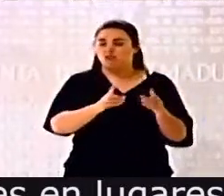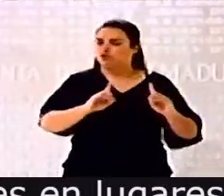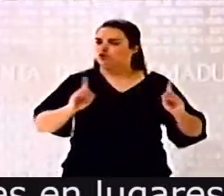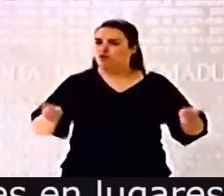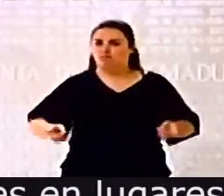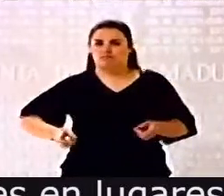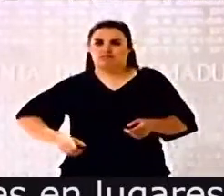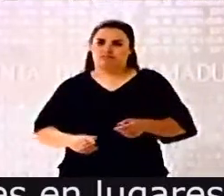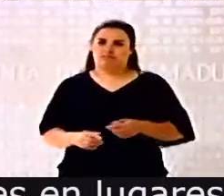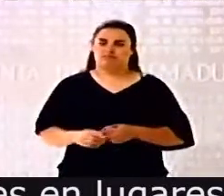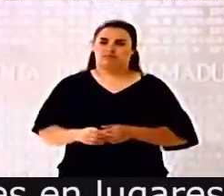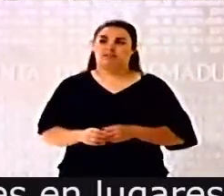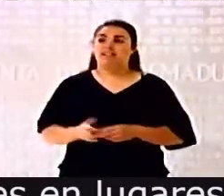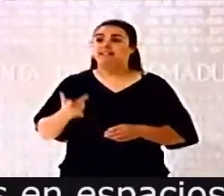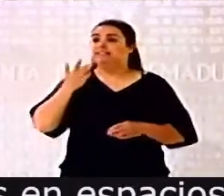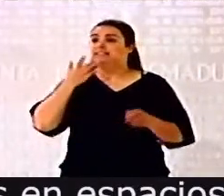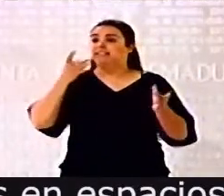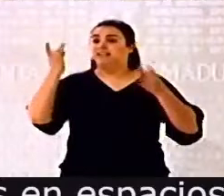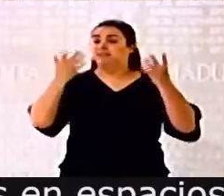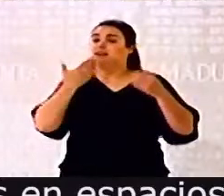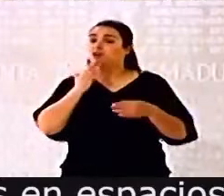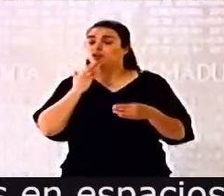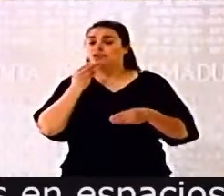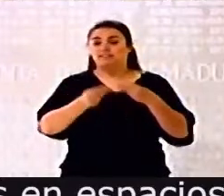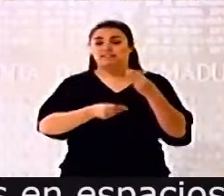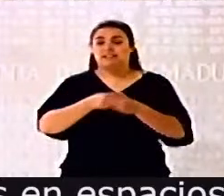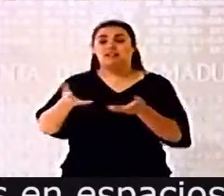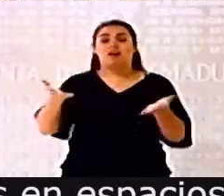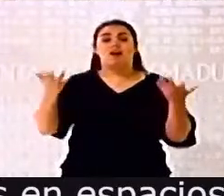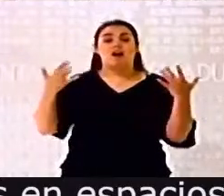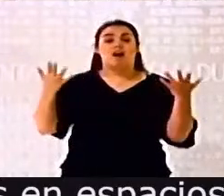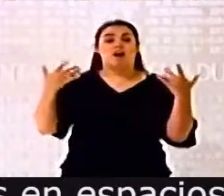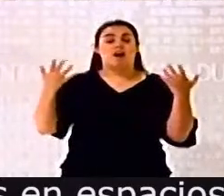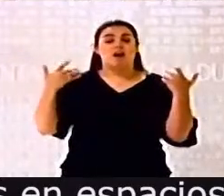cerrados. Si las actividades de ocio se realizan al aire libre,